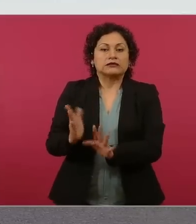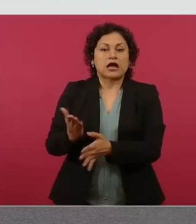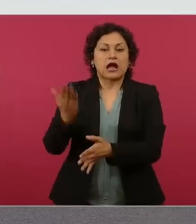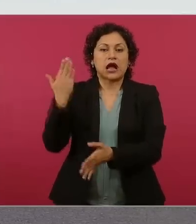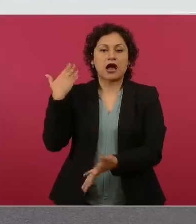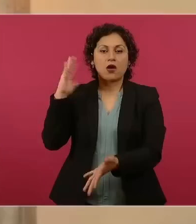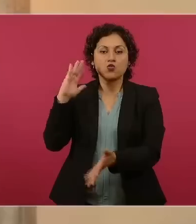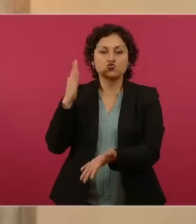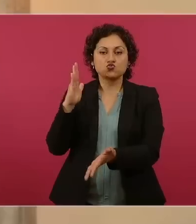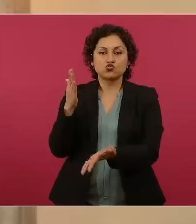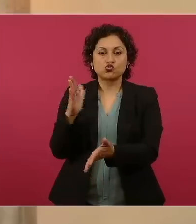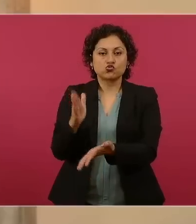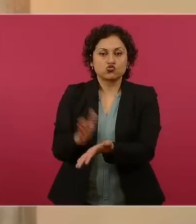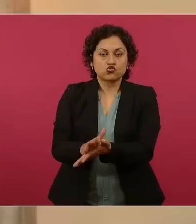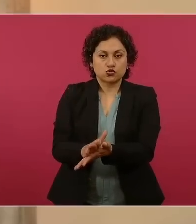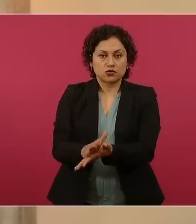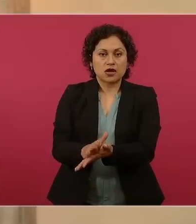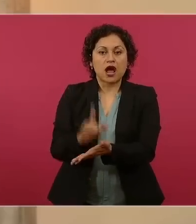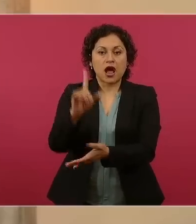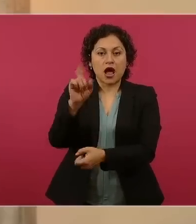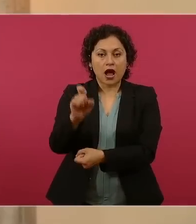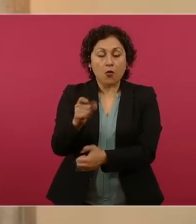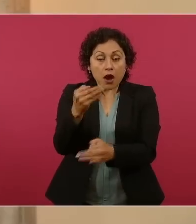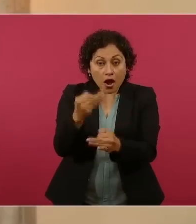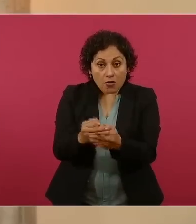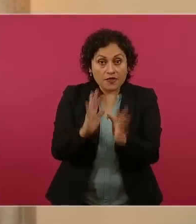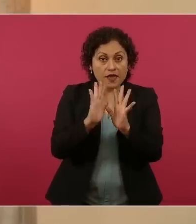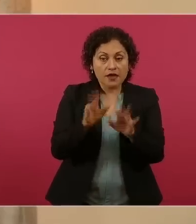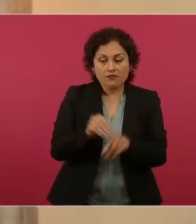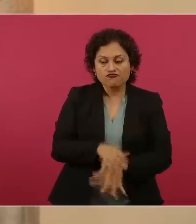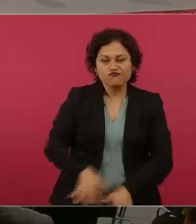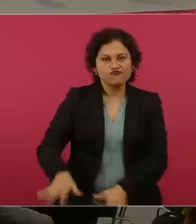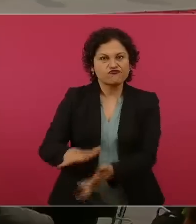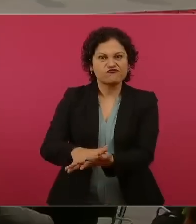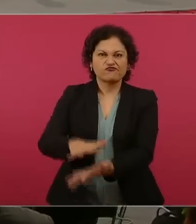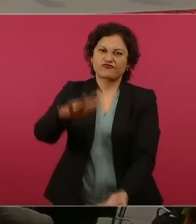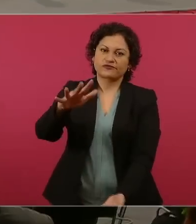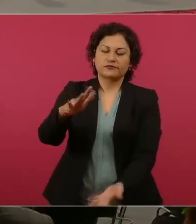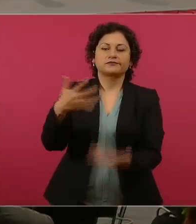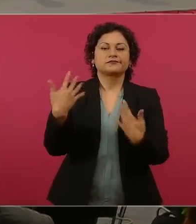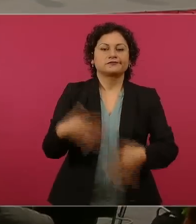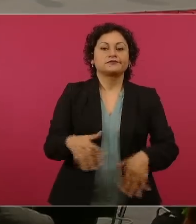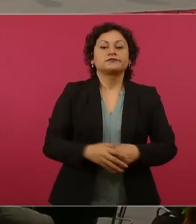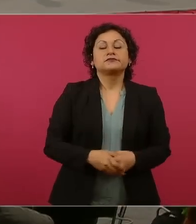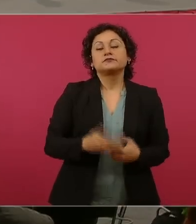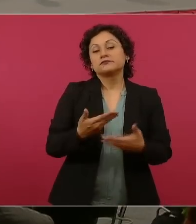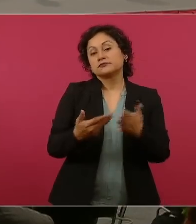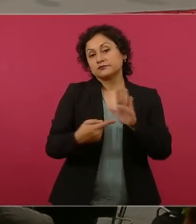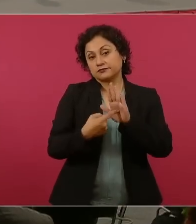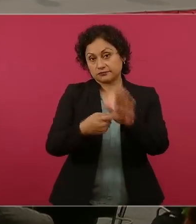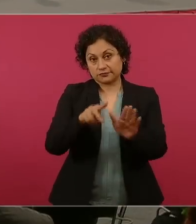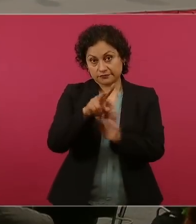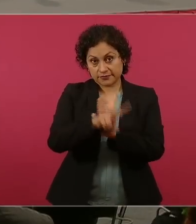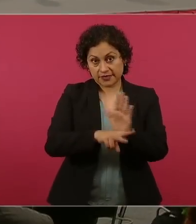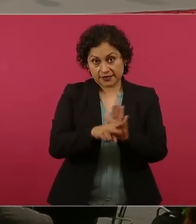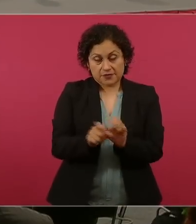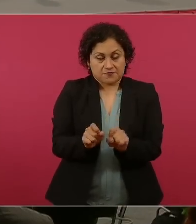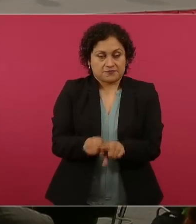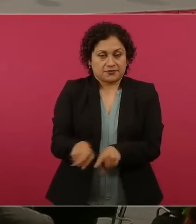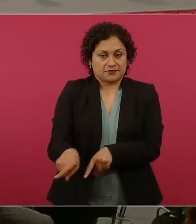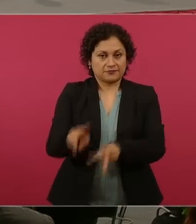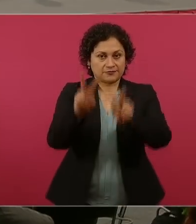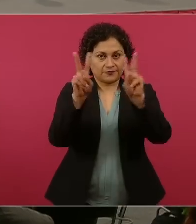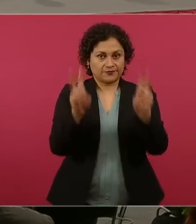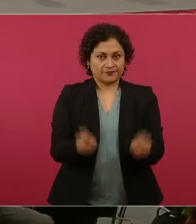y por fin se cubre esa demanda para el presente y futuro. A continuación vamos a ver un video de estos aspectos tan